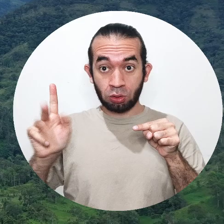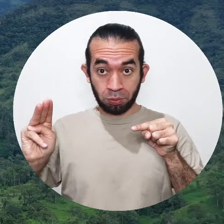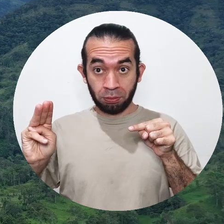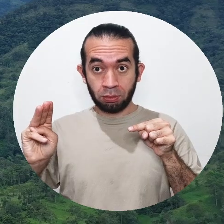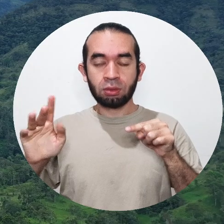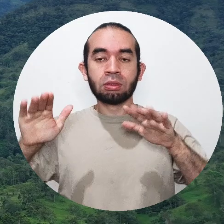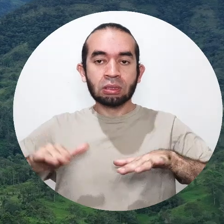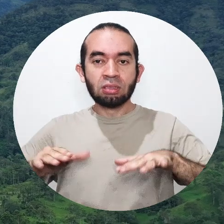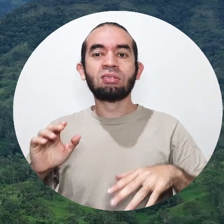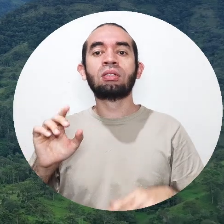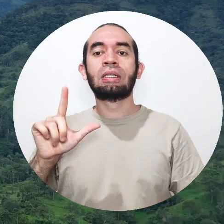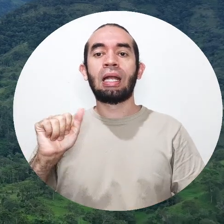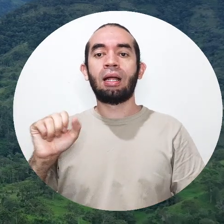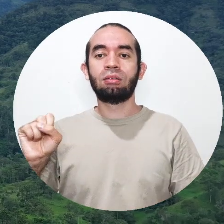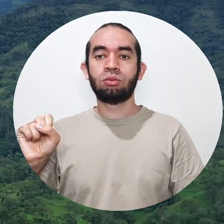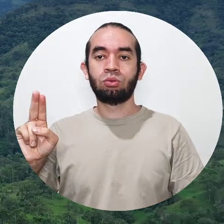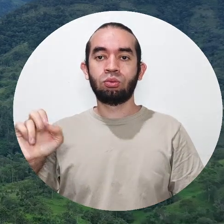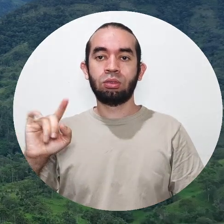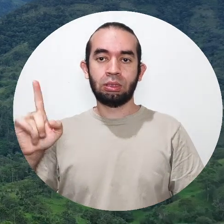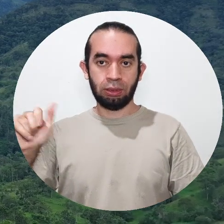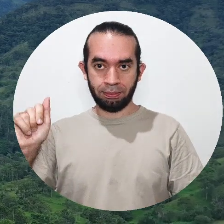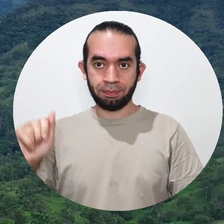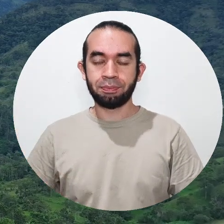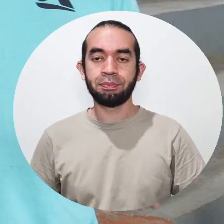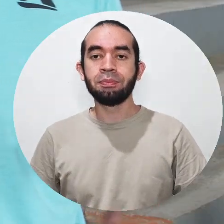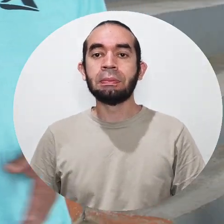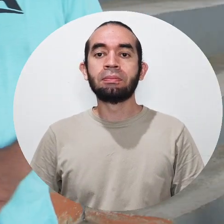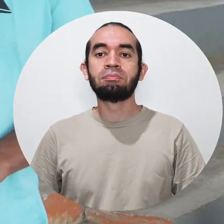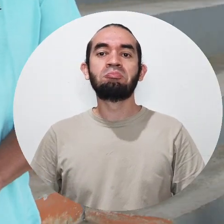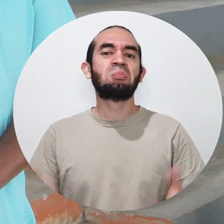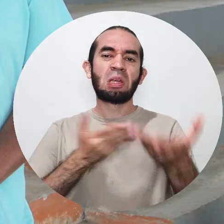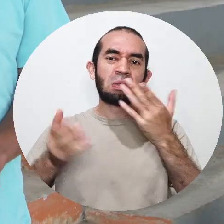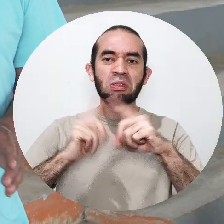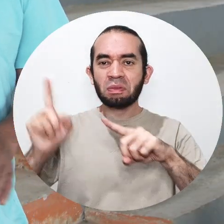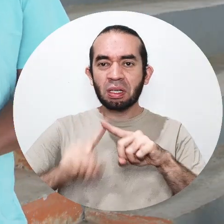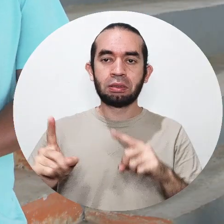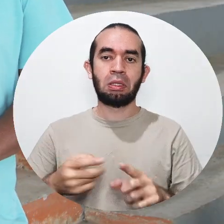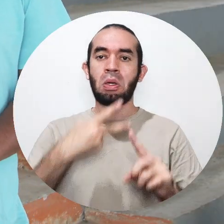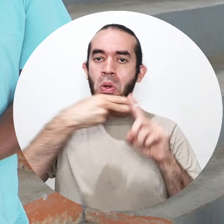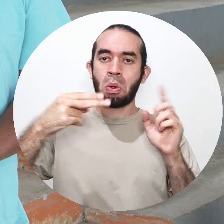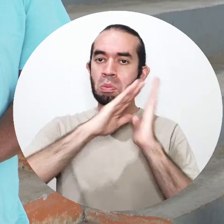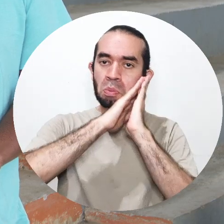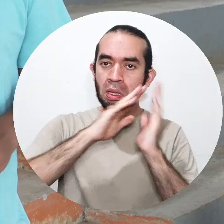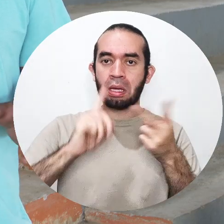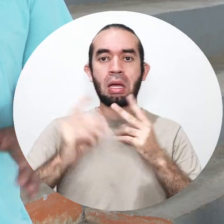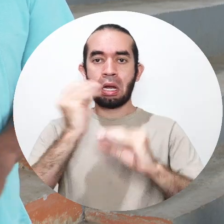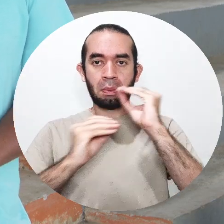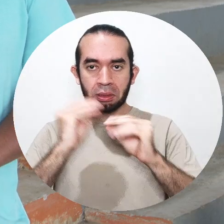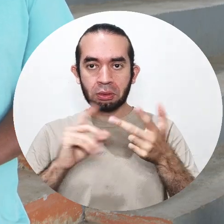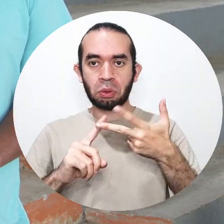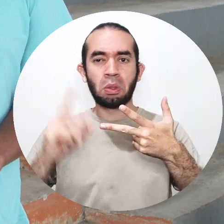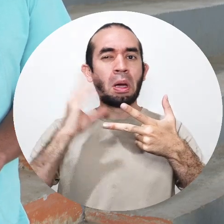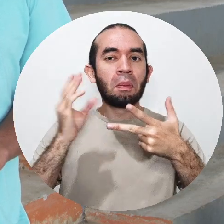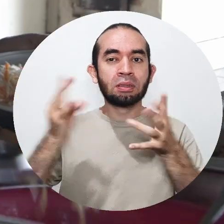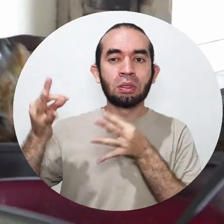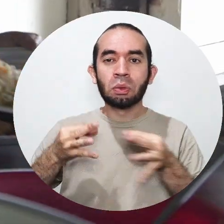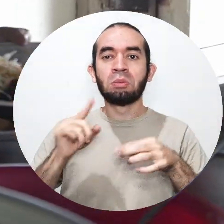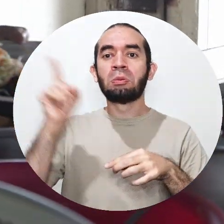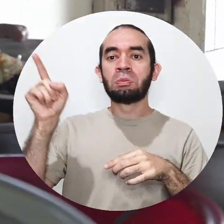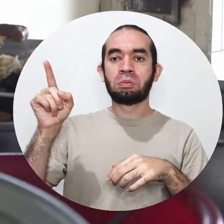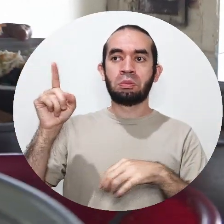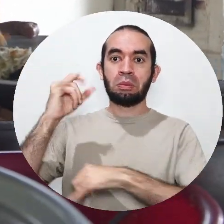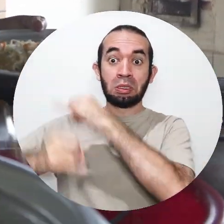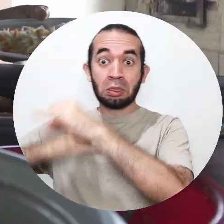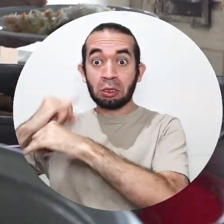29 kilómetros del centro de Turrialba y pertenecemos a la Suiza. Brindamos servicios de hospedaje, alimentación y también experiencias a